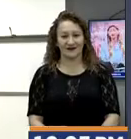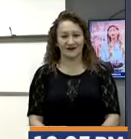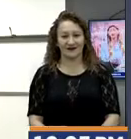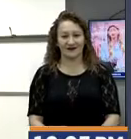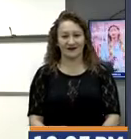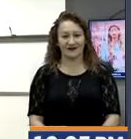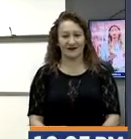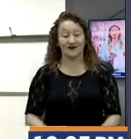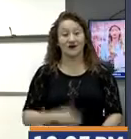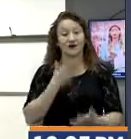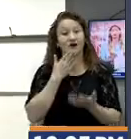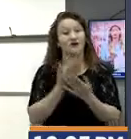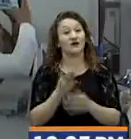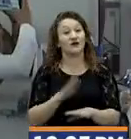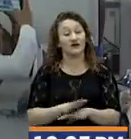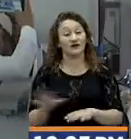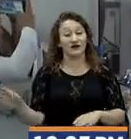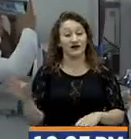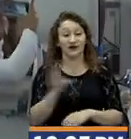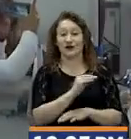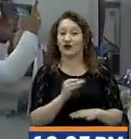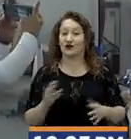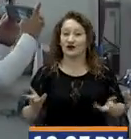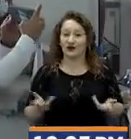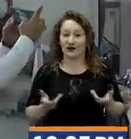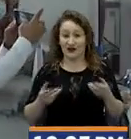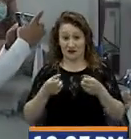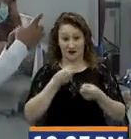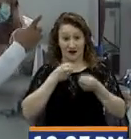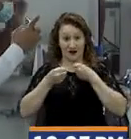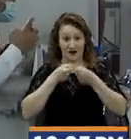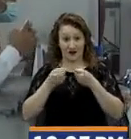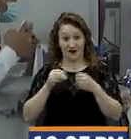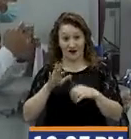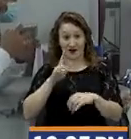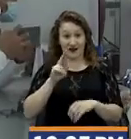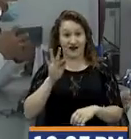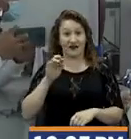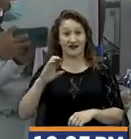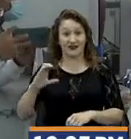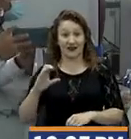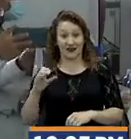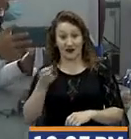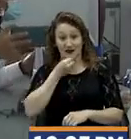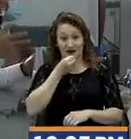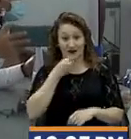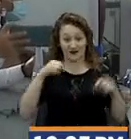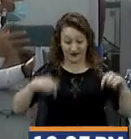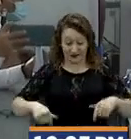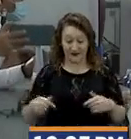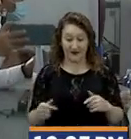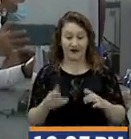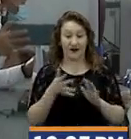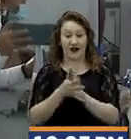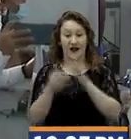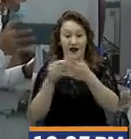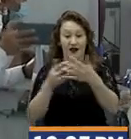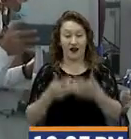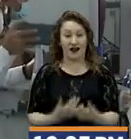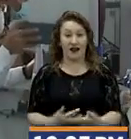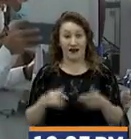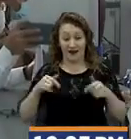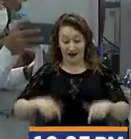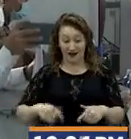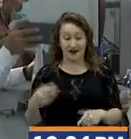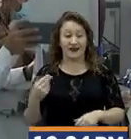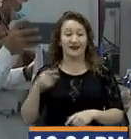Pues muy buenas tardes a todos, los saludo desde el corazón periodístico de RTVC Noticias. Esta es la sala de redacción. Desde este sitio hemos estado